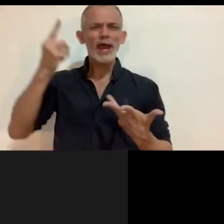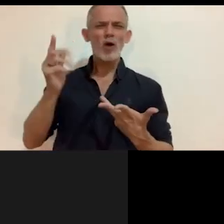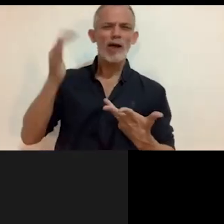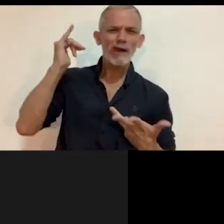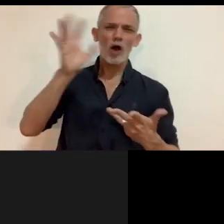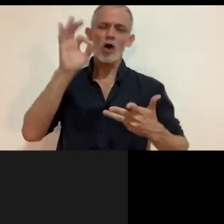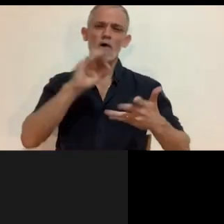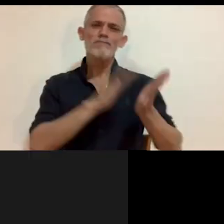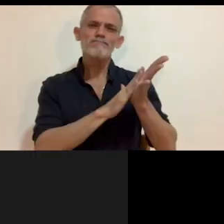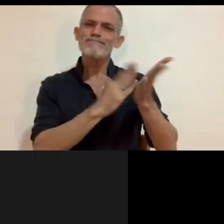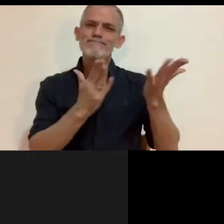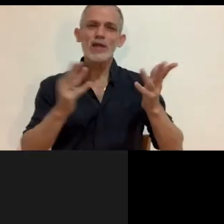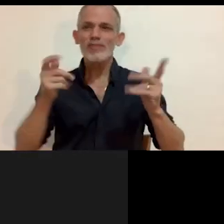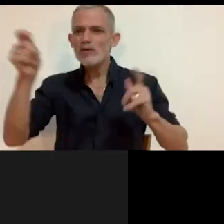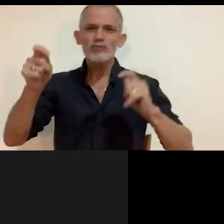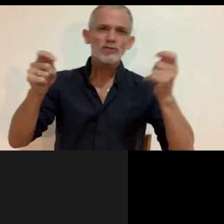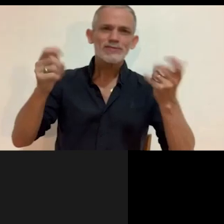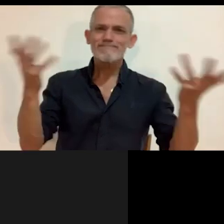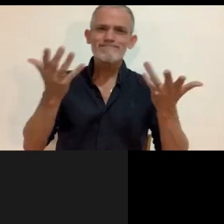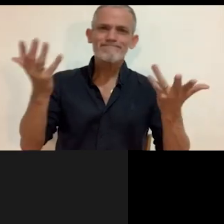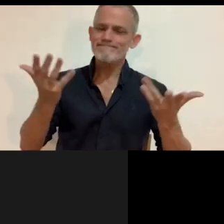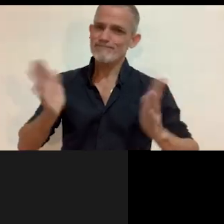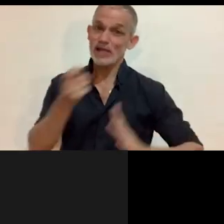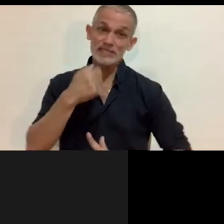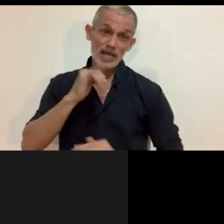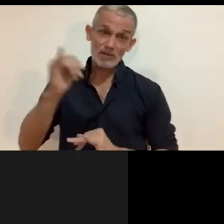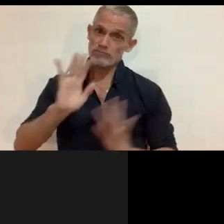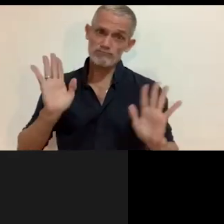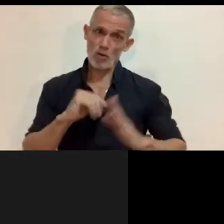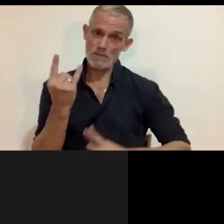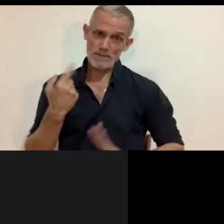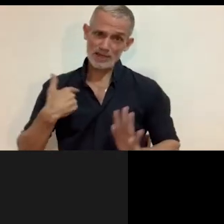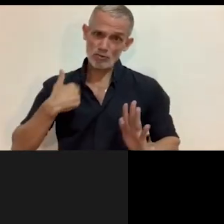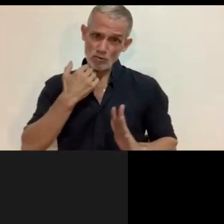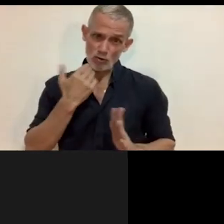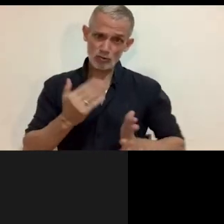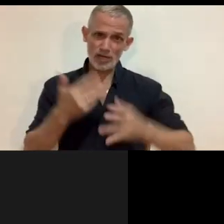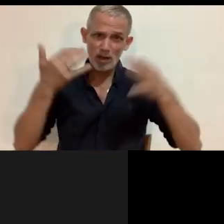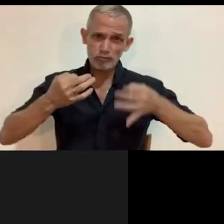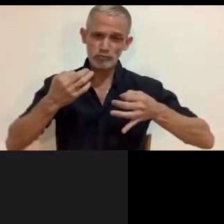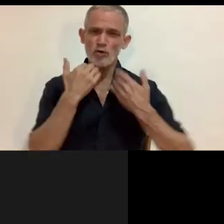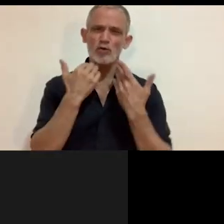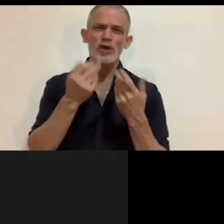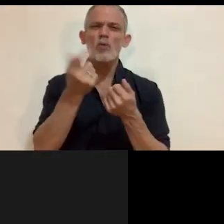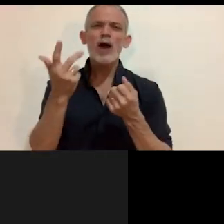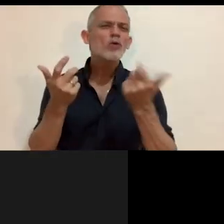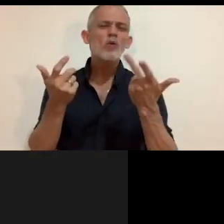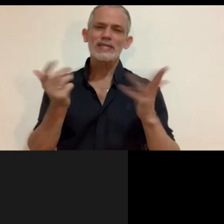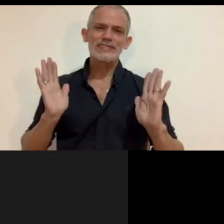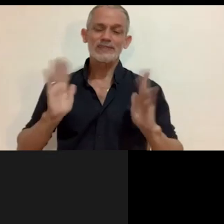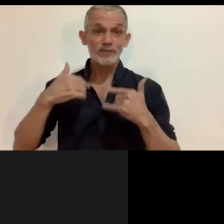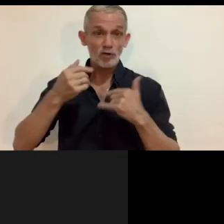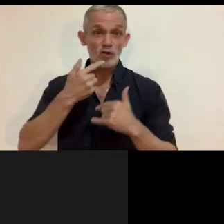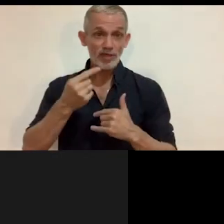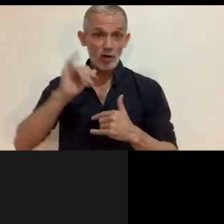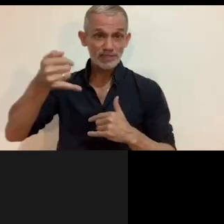te diría eso te mentiría porque la verdad es que no llevo estadísticas. Lo que sí te puedo afirmar es que han prosperado